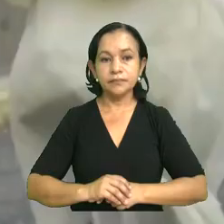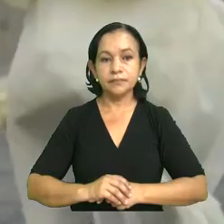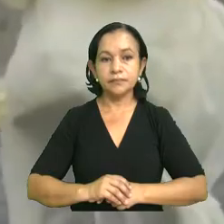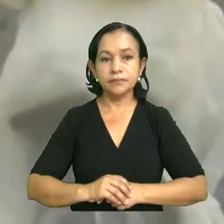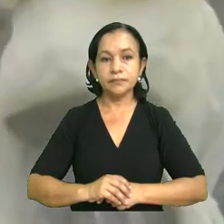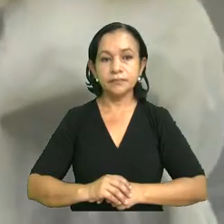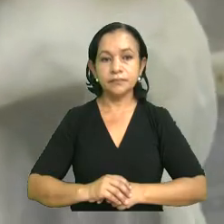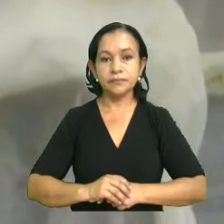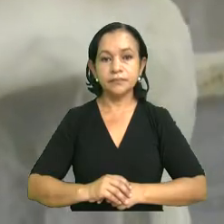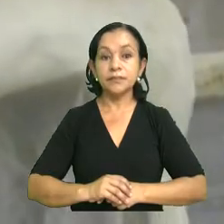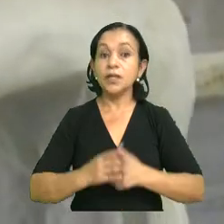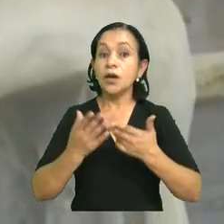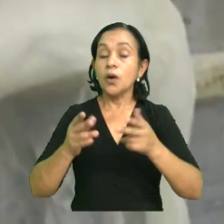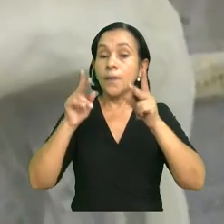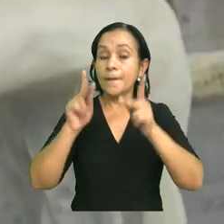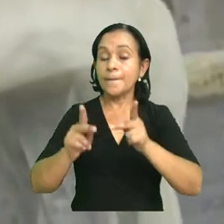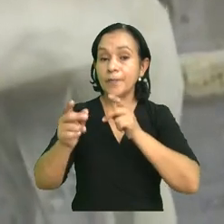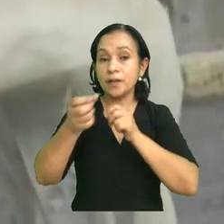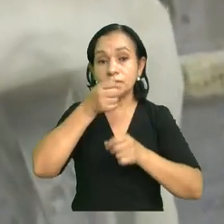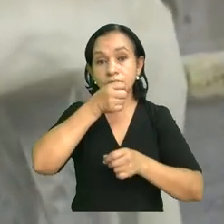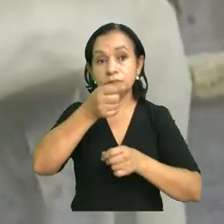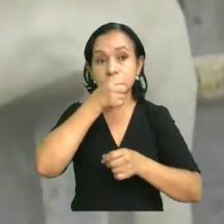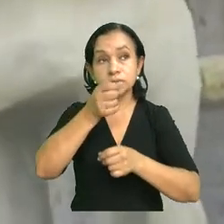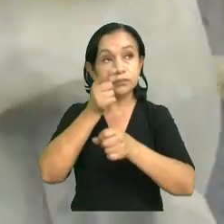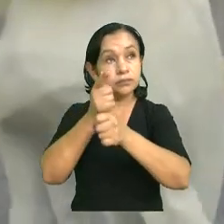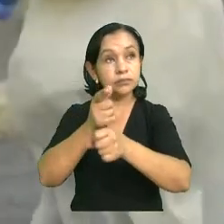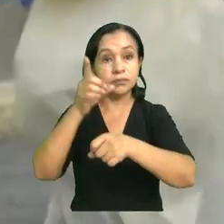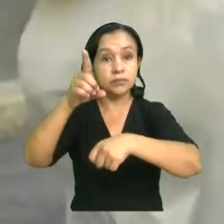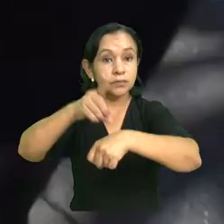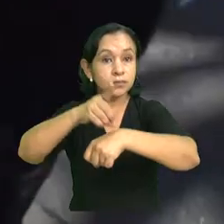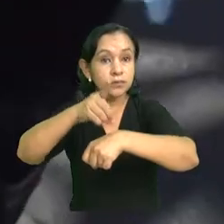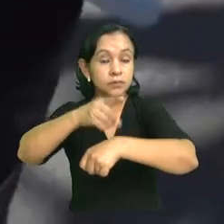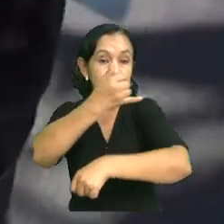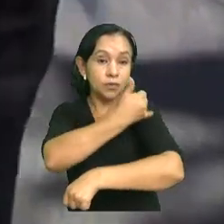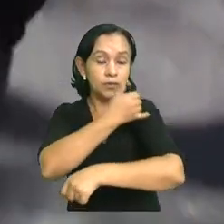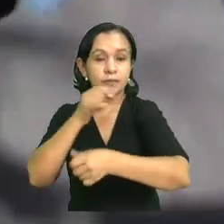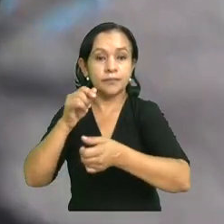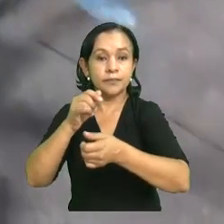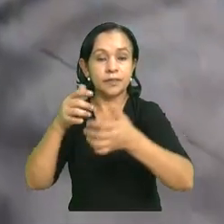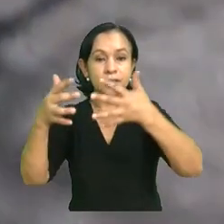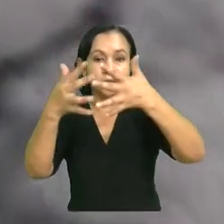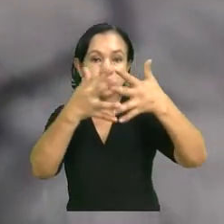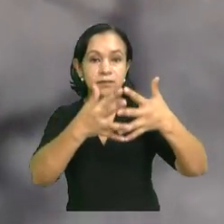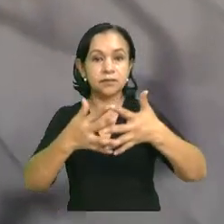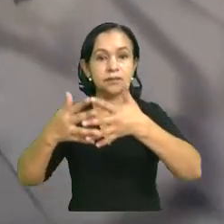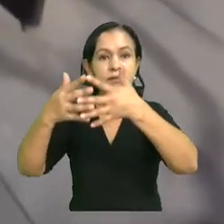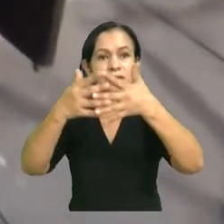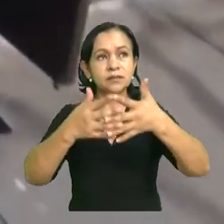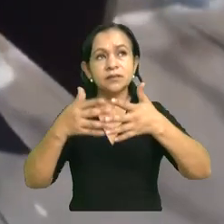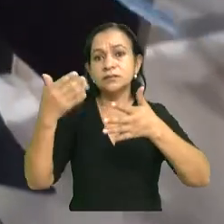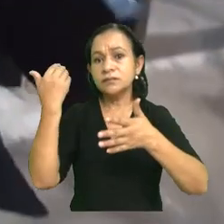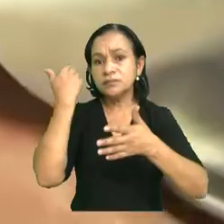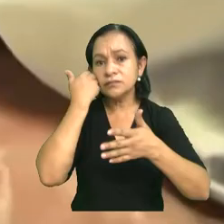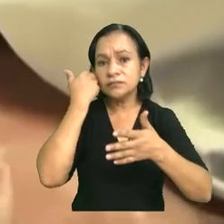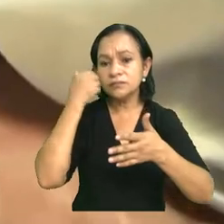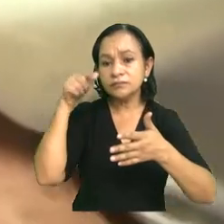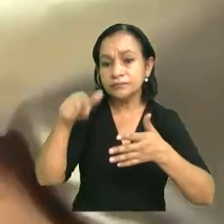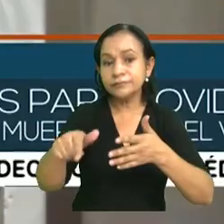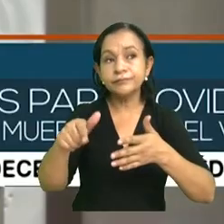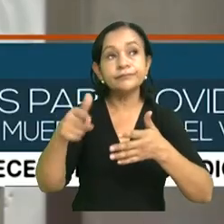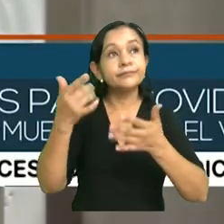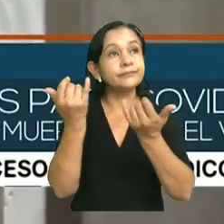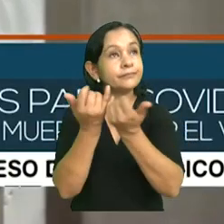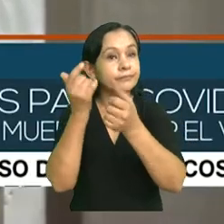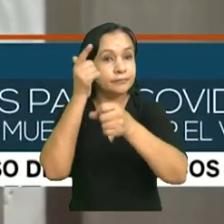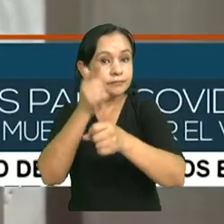Una agencia de noticias ha publicado un video en el que médicos de un hospital de Nueva York reviven a un paciente con coronavirus. En el